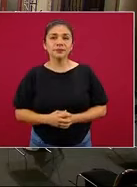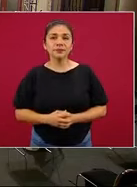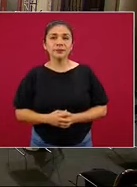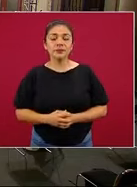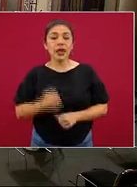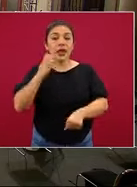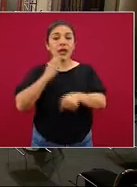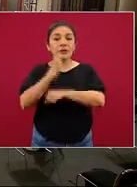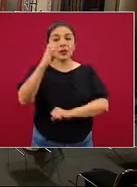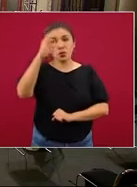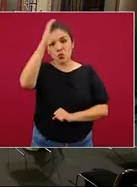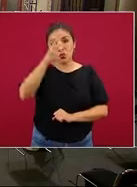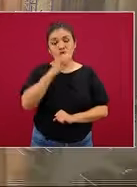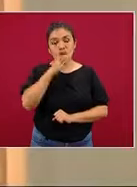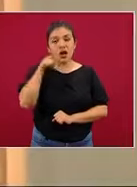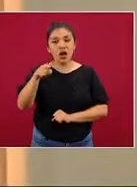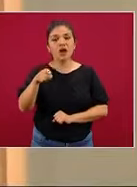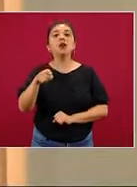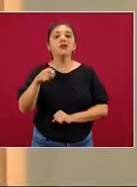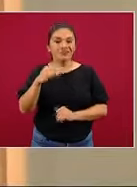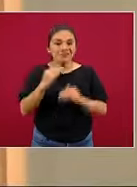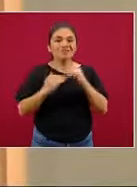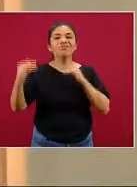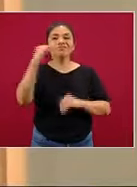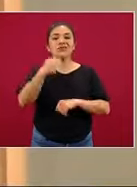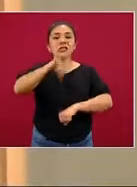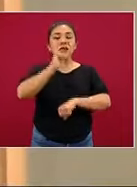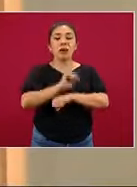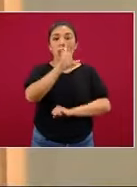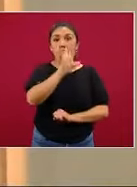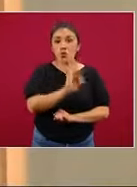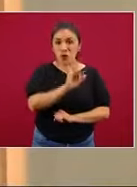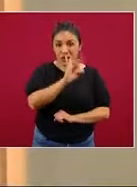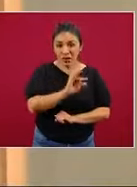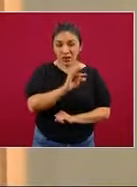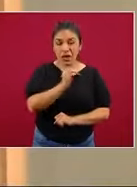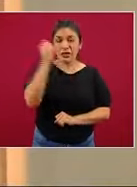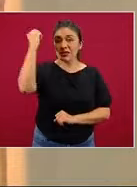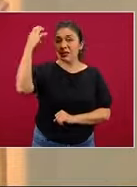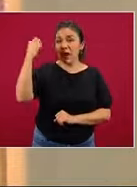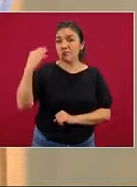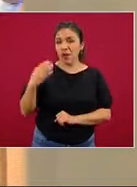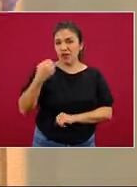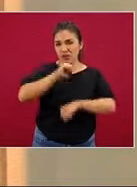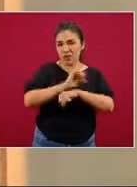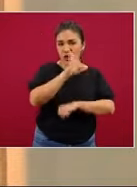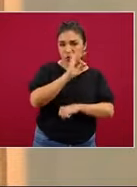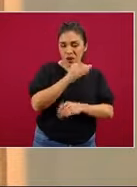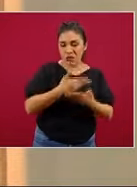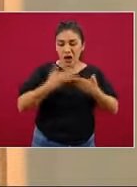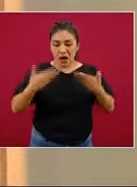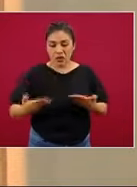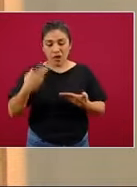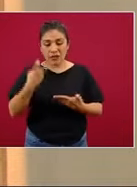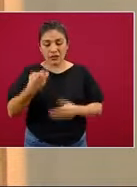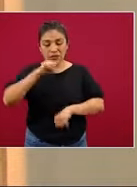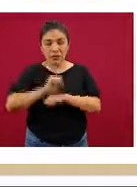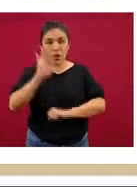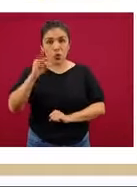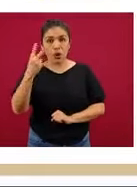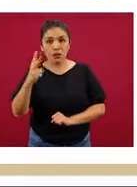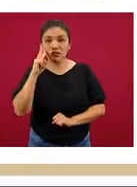El estado de Coahuila incrementó su riesgo de la semana 40, del semáforo de la semana 40 al semáforo de la semana 42,